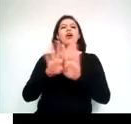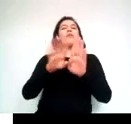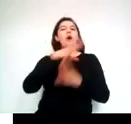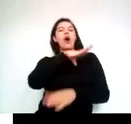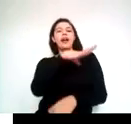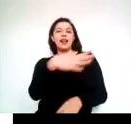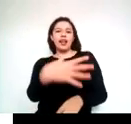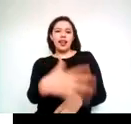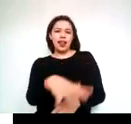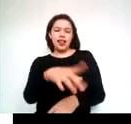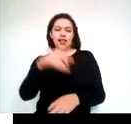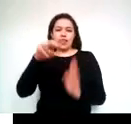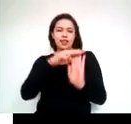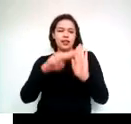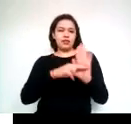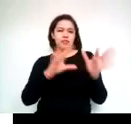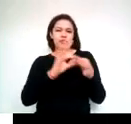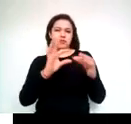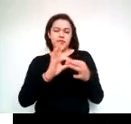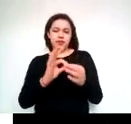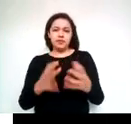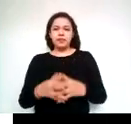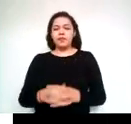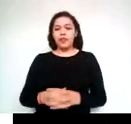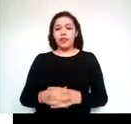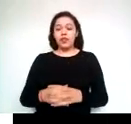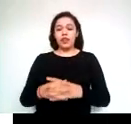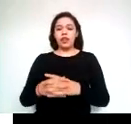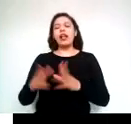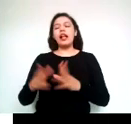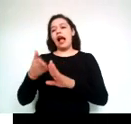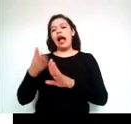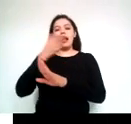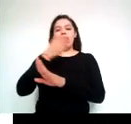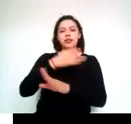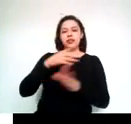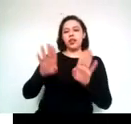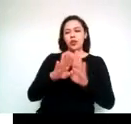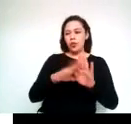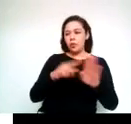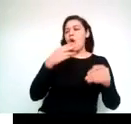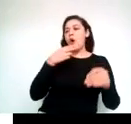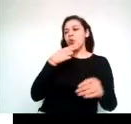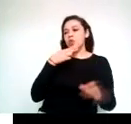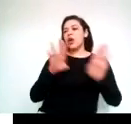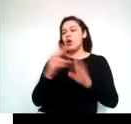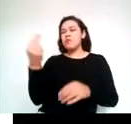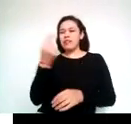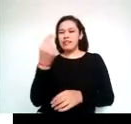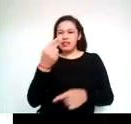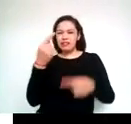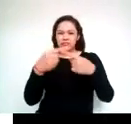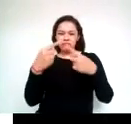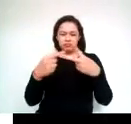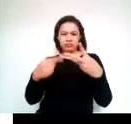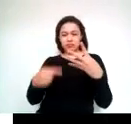normativa. Antes de pasar a la implementación como tal y a ver exactamente qué es lo que se tiene que cumplir, para